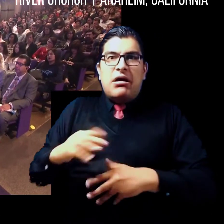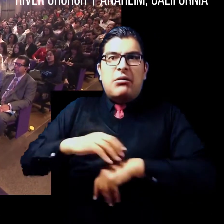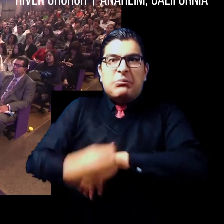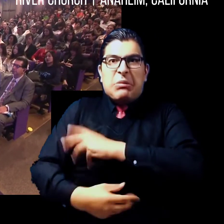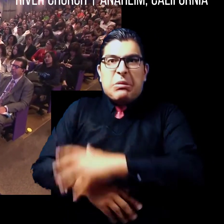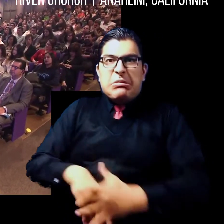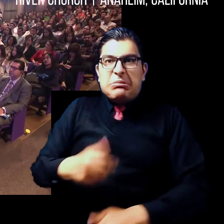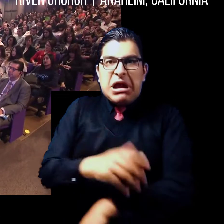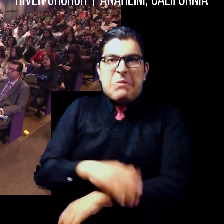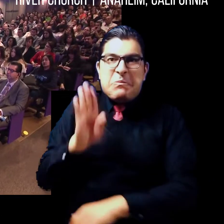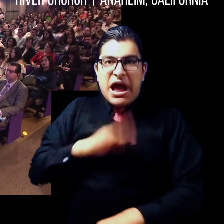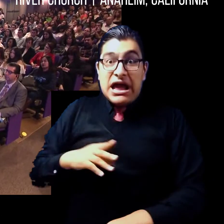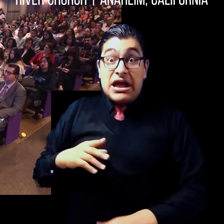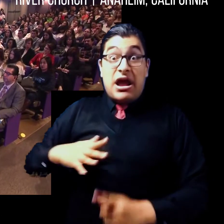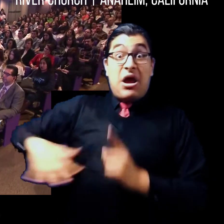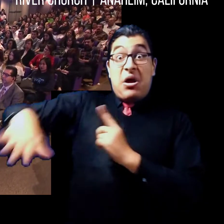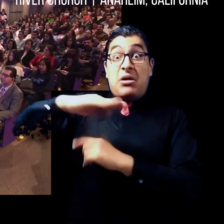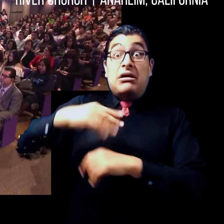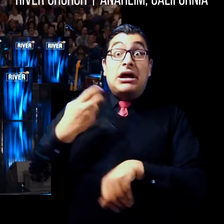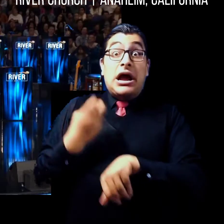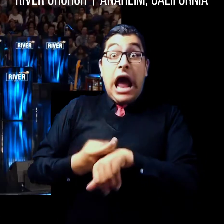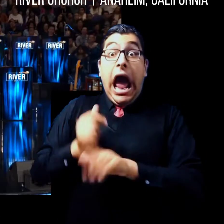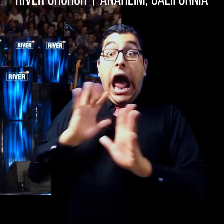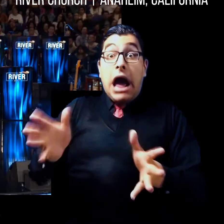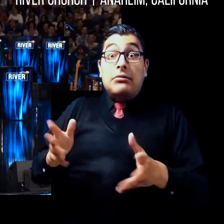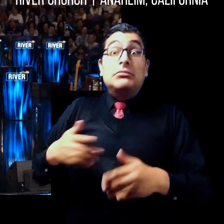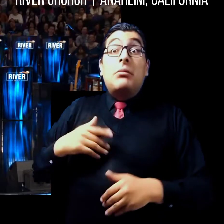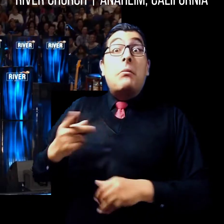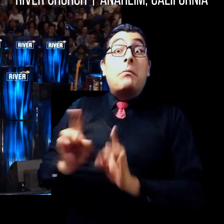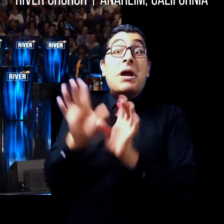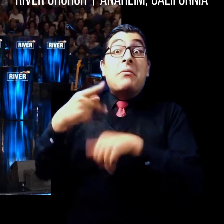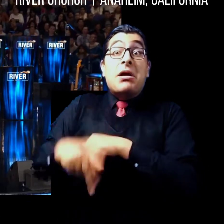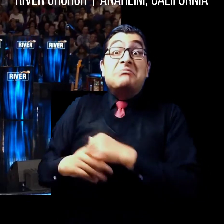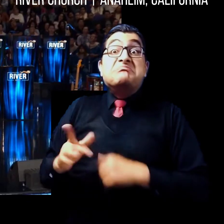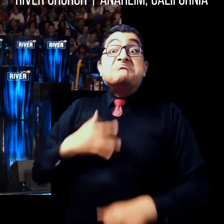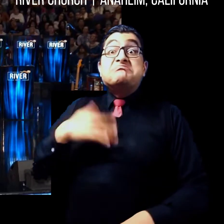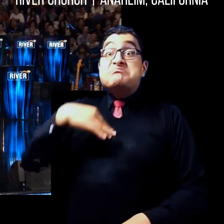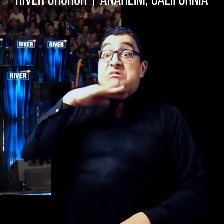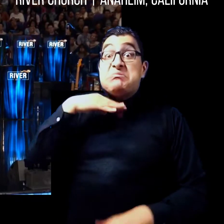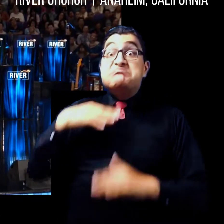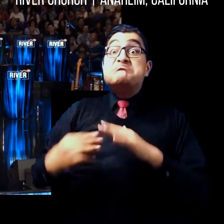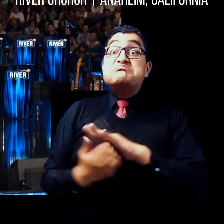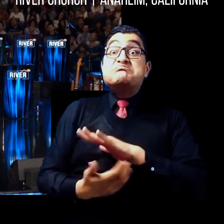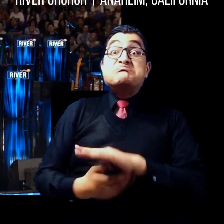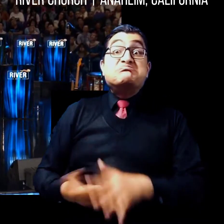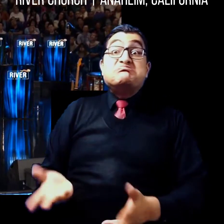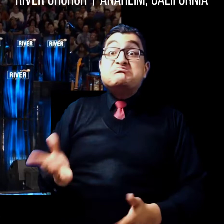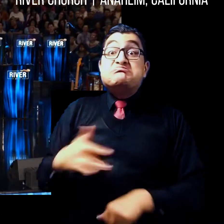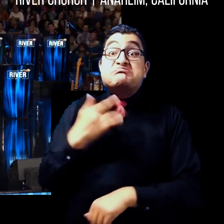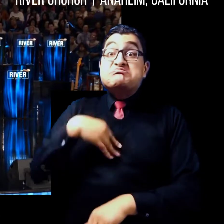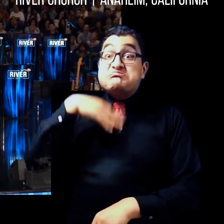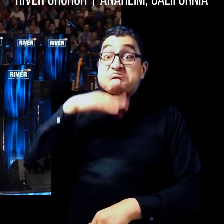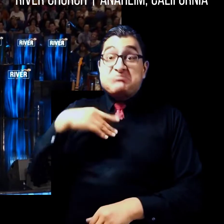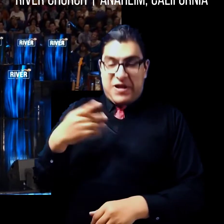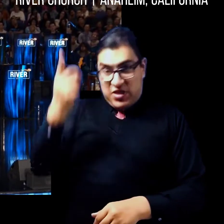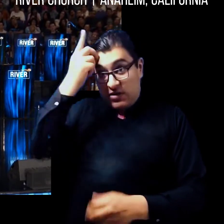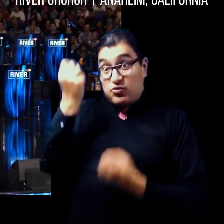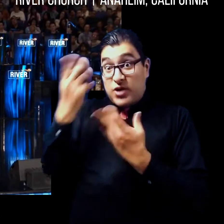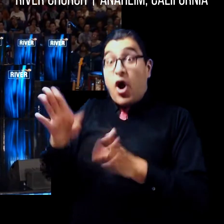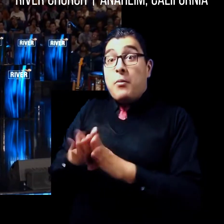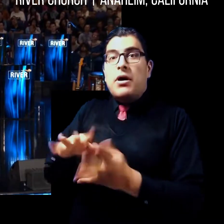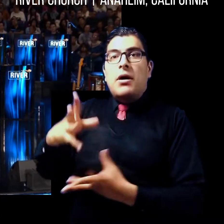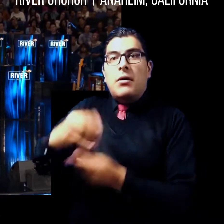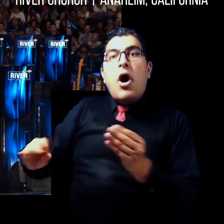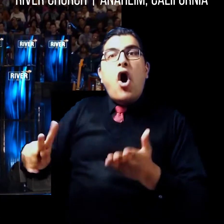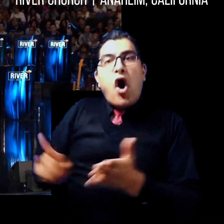entumecido al mundo que te rodea es una manera peligrosa de vivir la vida porque no sientes nada. Entonces Dios les da la capacidad de sentir. Es un